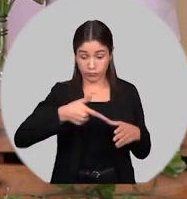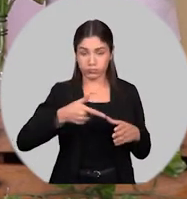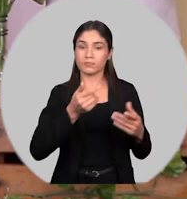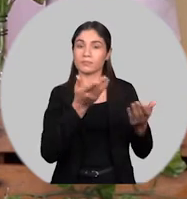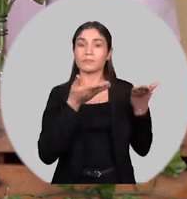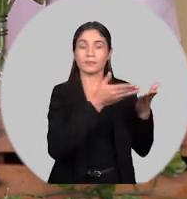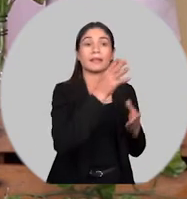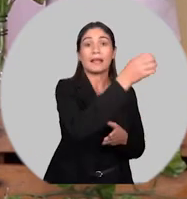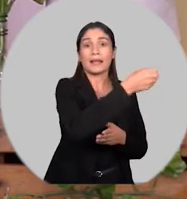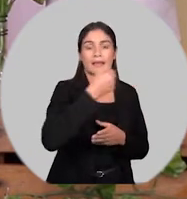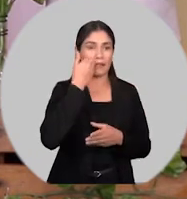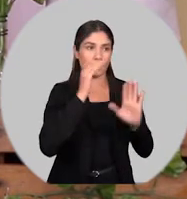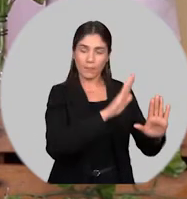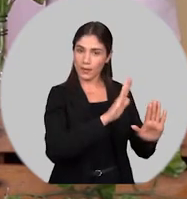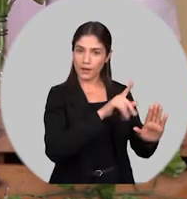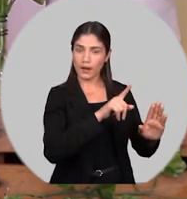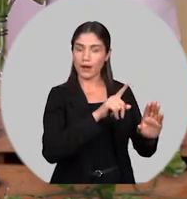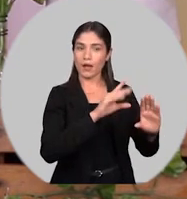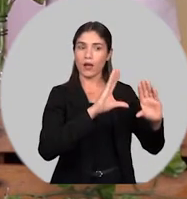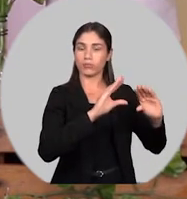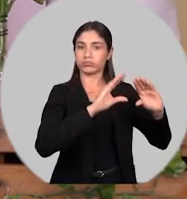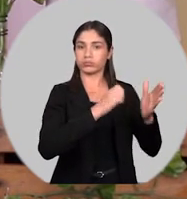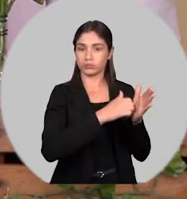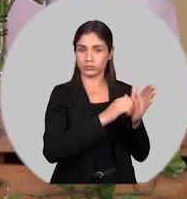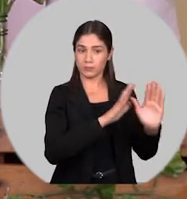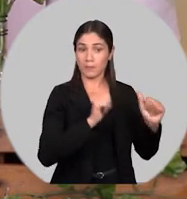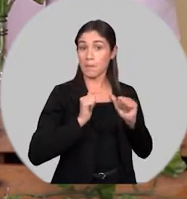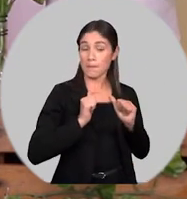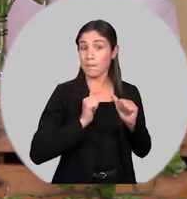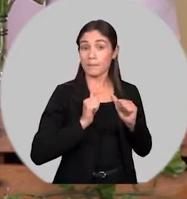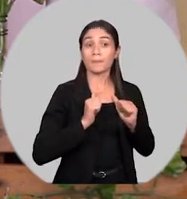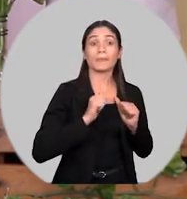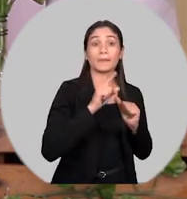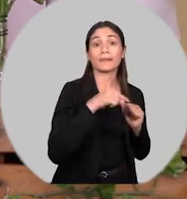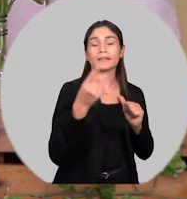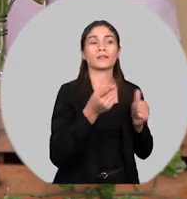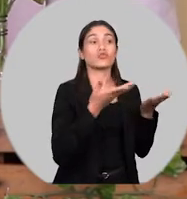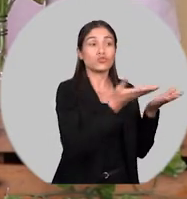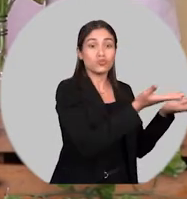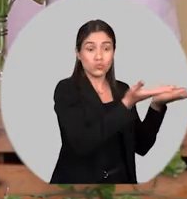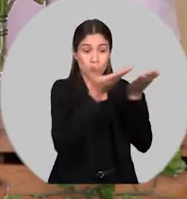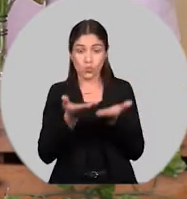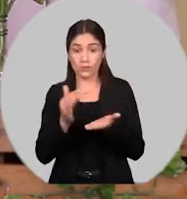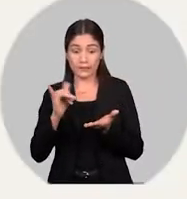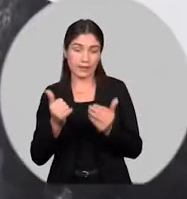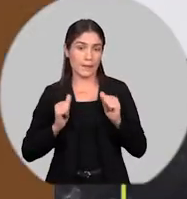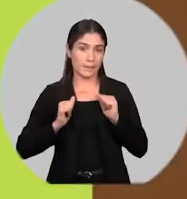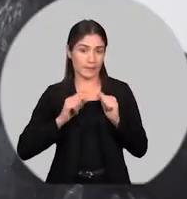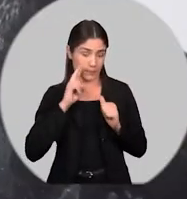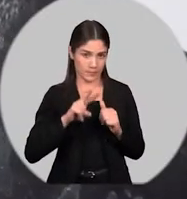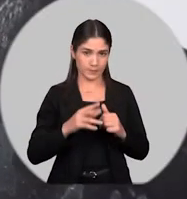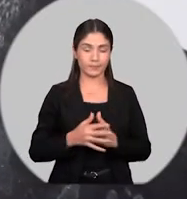heladera, porque si no, muy rápido se va a querer ablandar. Mientras nosotros vamos sacando nuestra torta que ya debe estar súper lista.